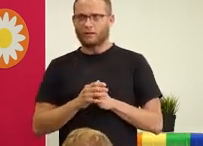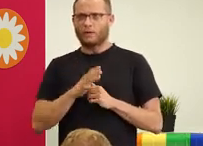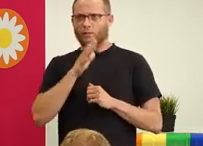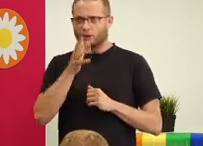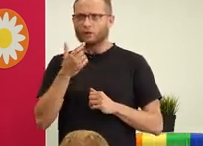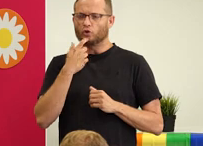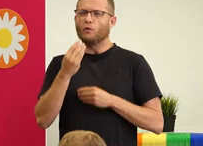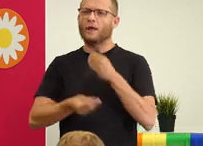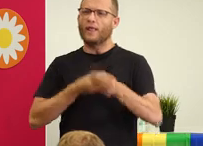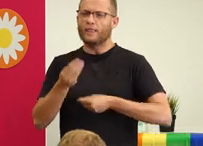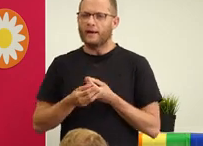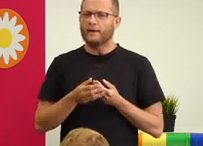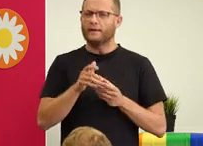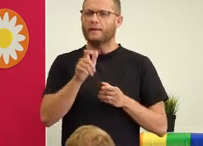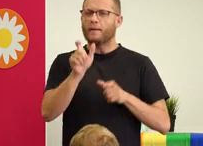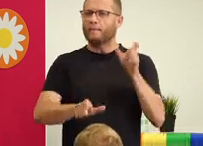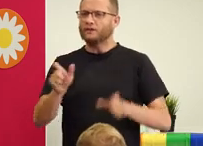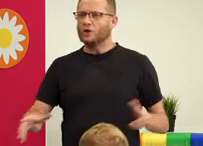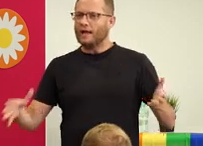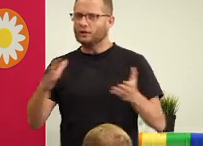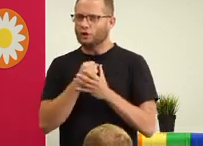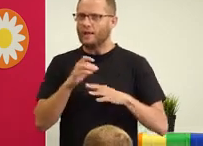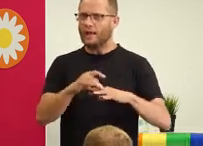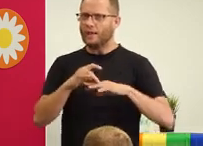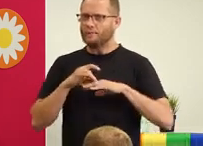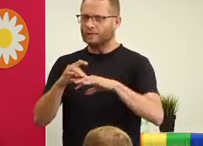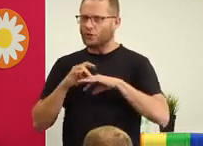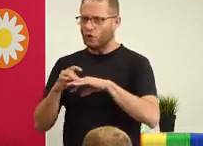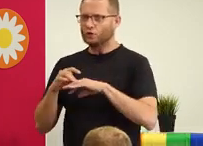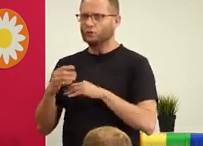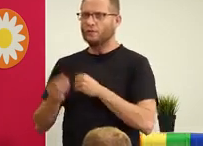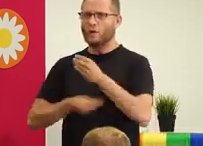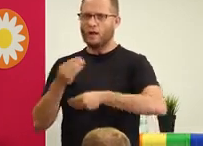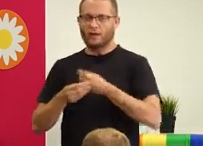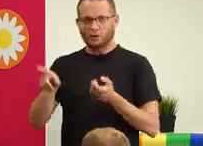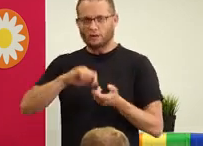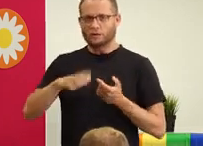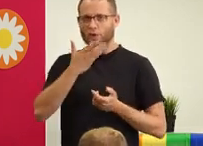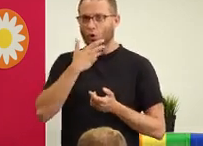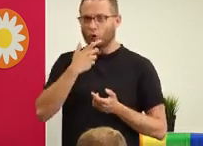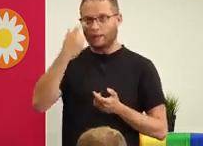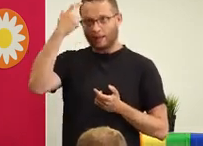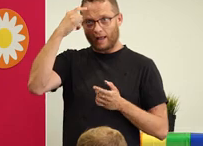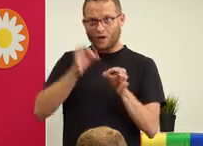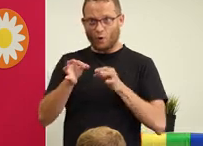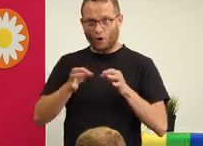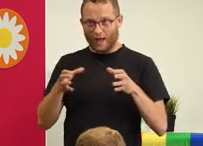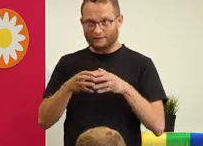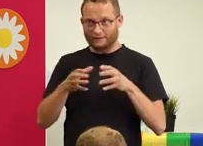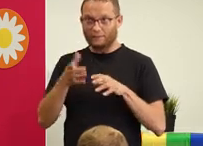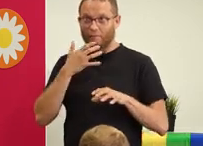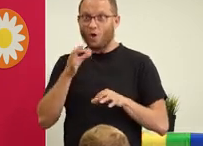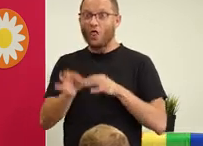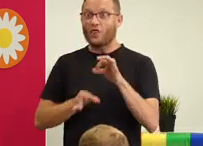yo voy a hacer una invitación a todas las personas que usamos las neuronas. No sé si todo el mundo lo conoce, ¿qué son las neuronas? Las neuronas son